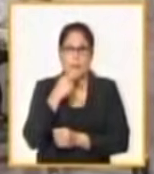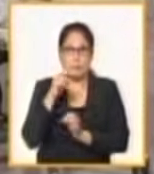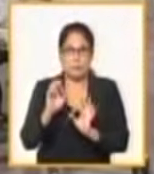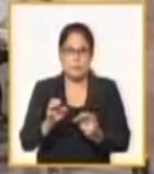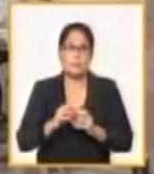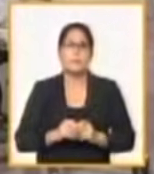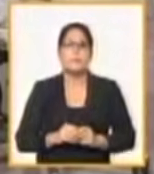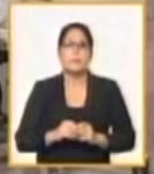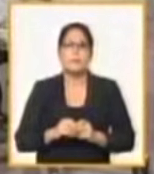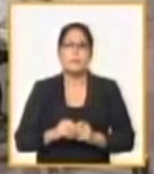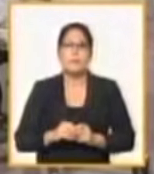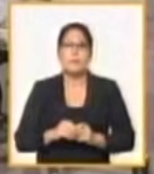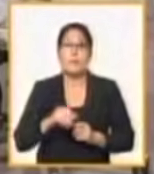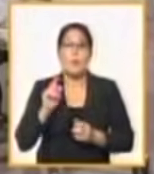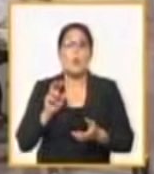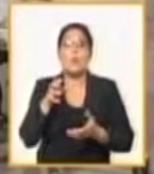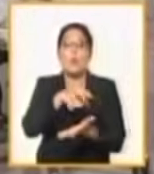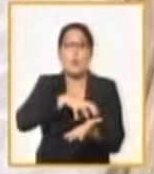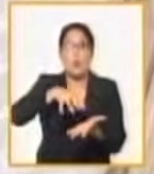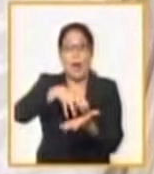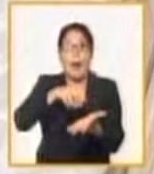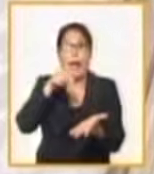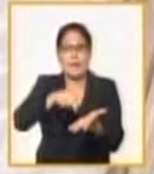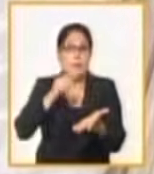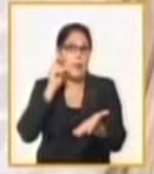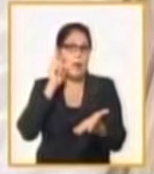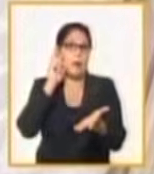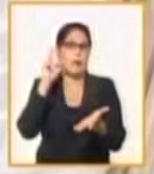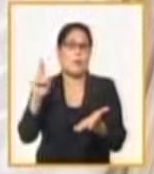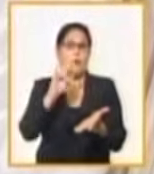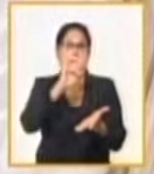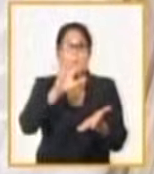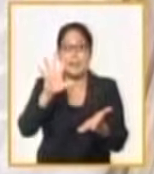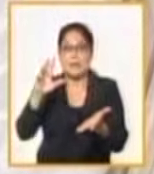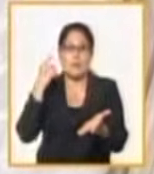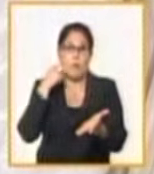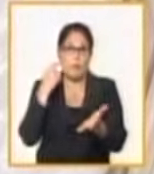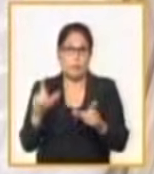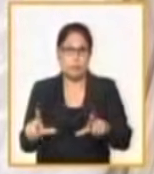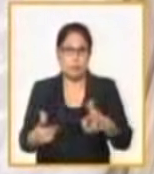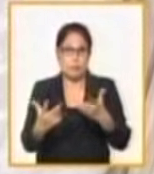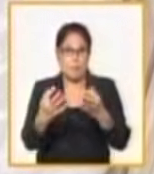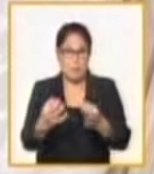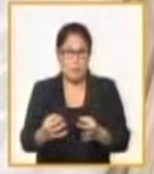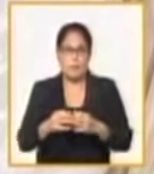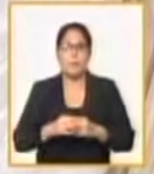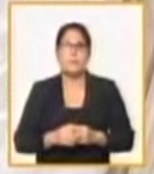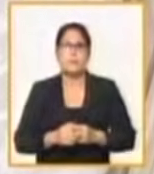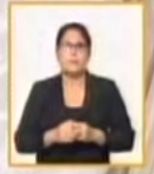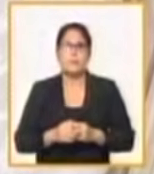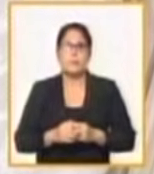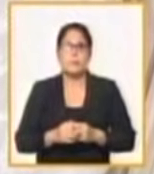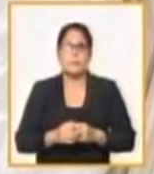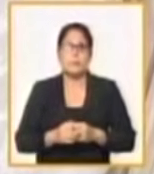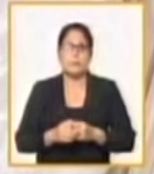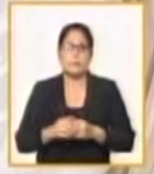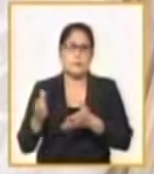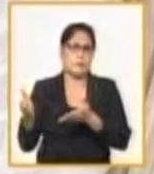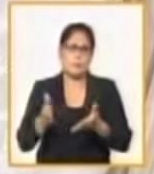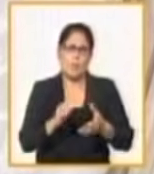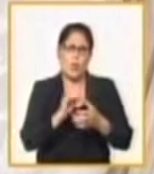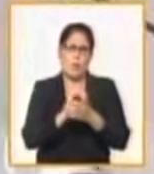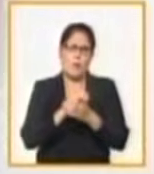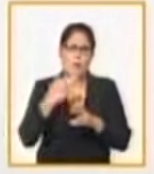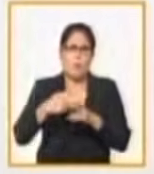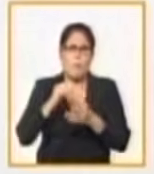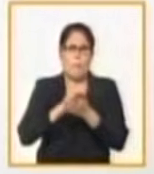donde además hoy se recordó el 65 aniversario de aquel acontecimiento, y también me acompaña mi colega y amigo Michel Torres